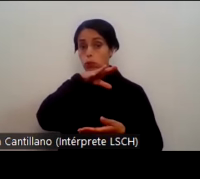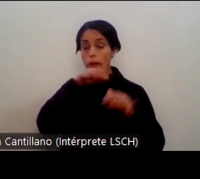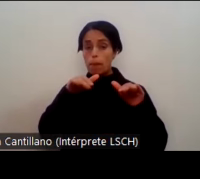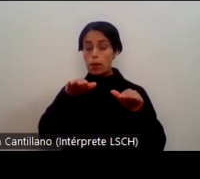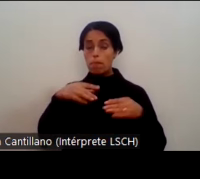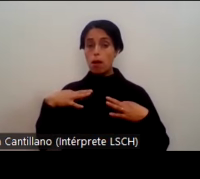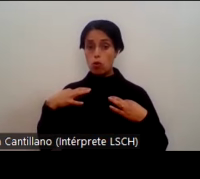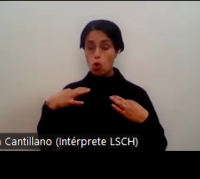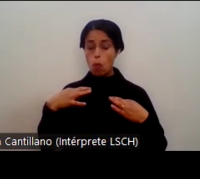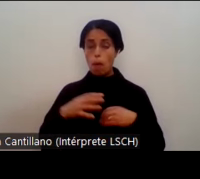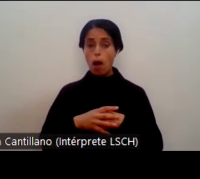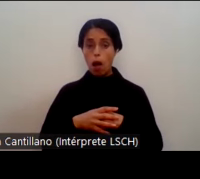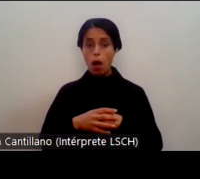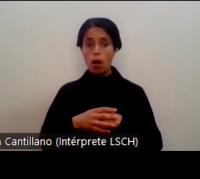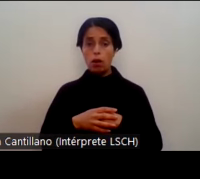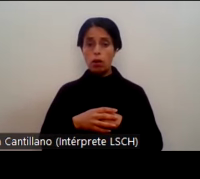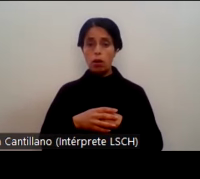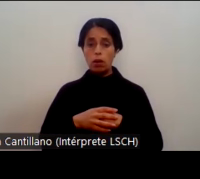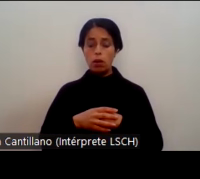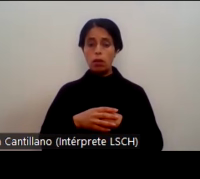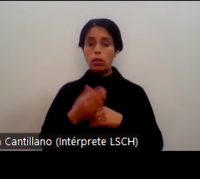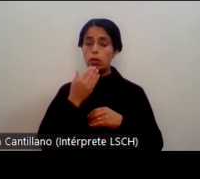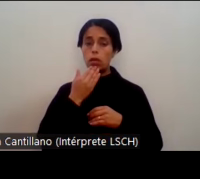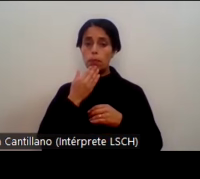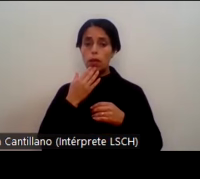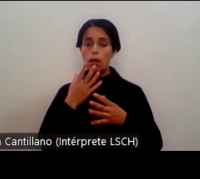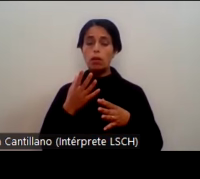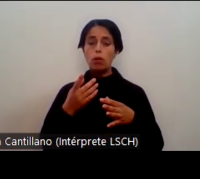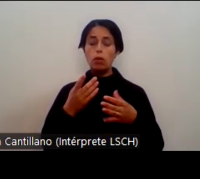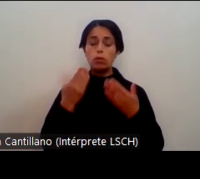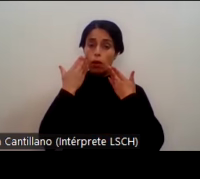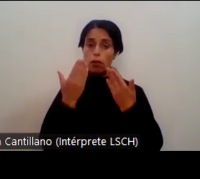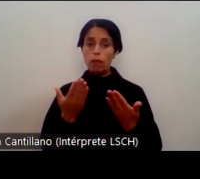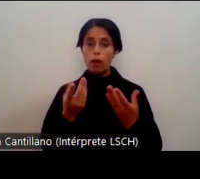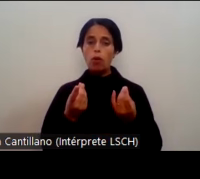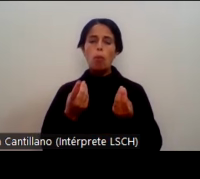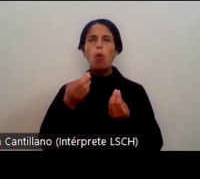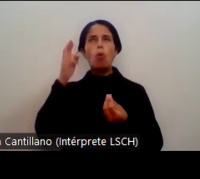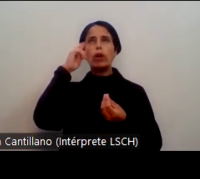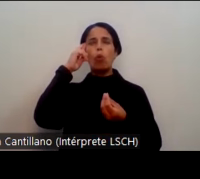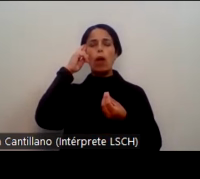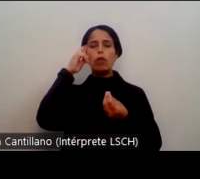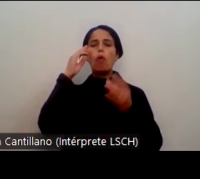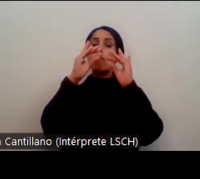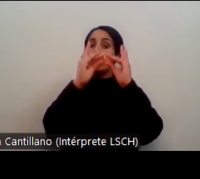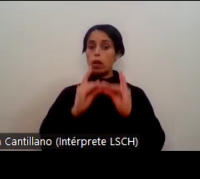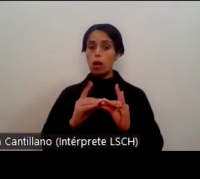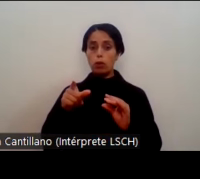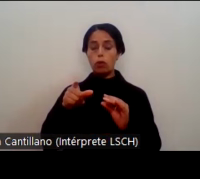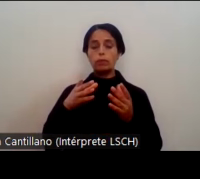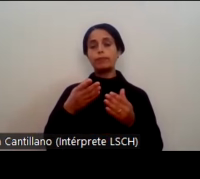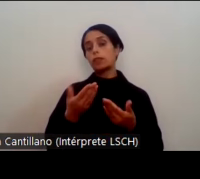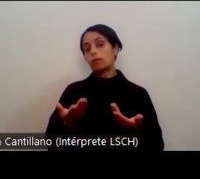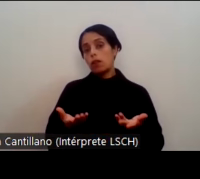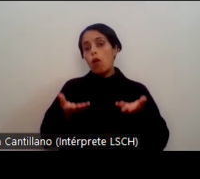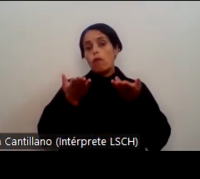y se lo acompañaba con un ajuar o con una ofrenda funeraria. Gracias a esas ofrendas es que